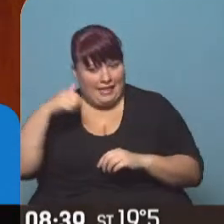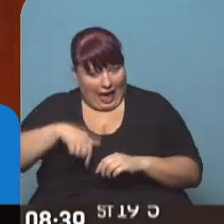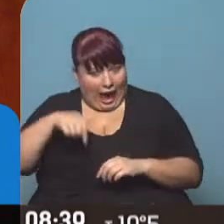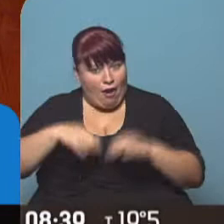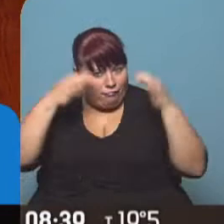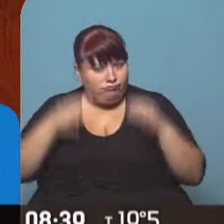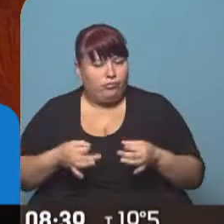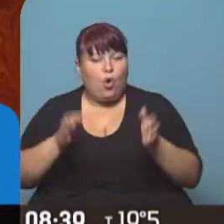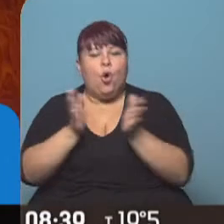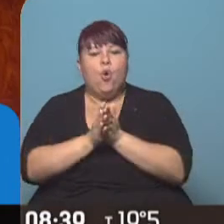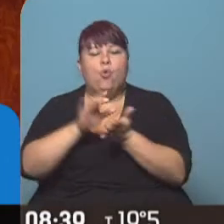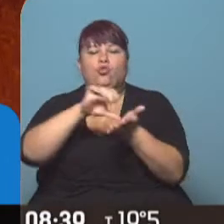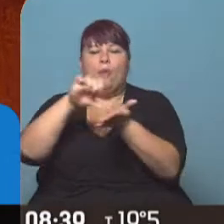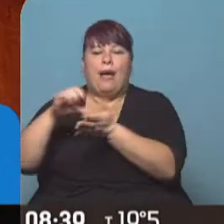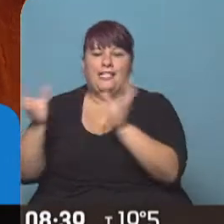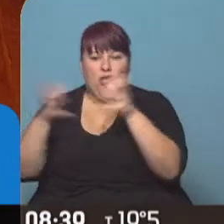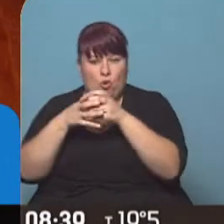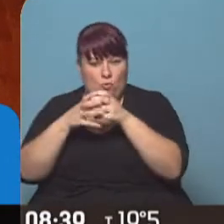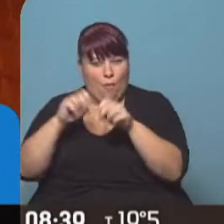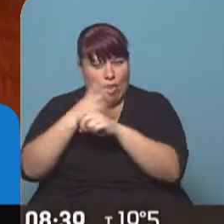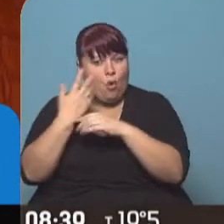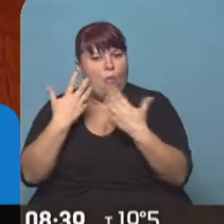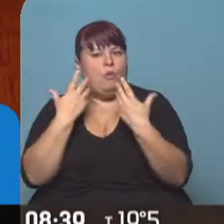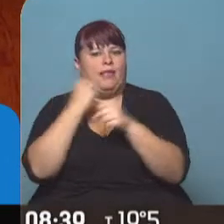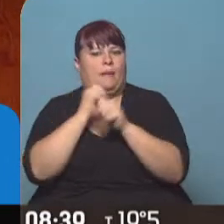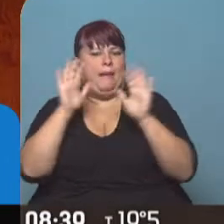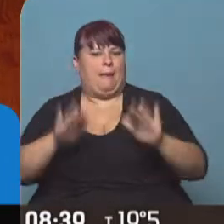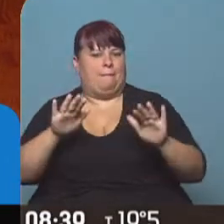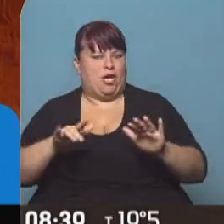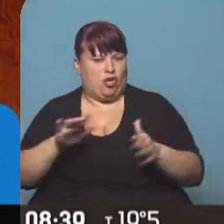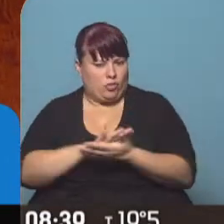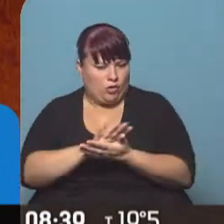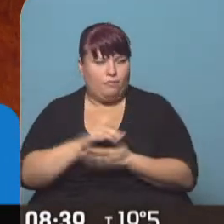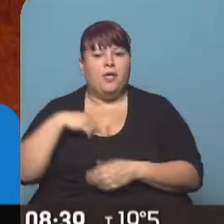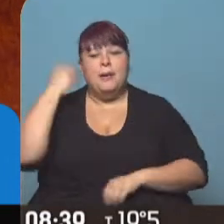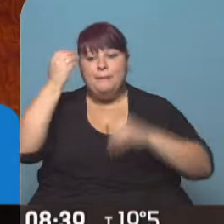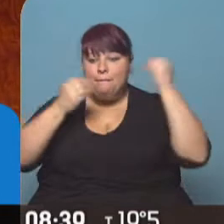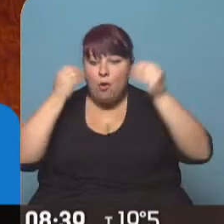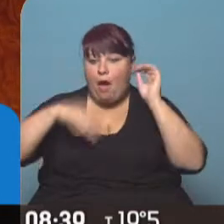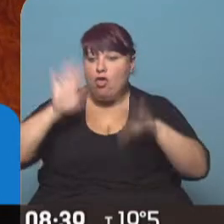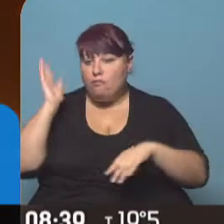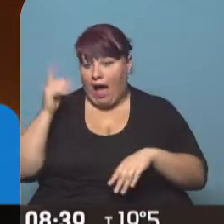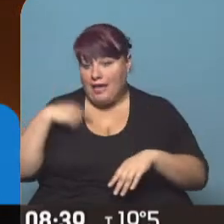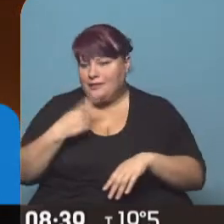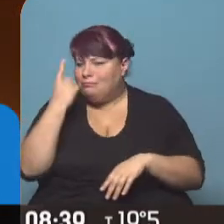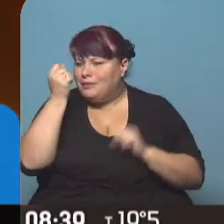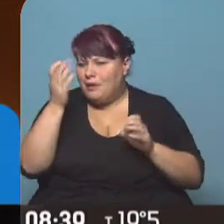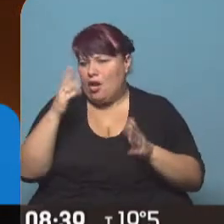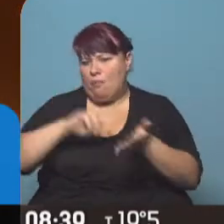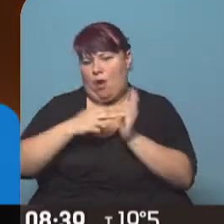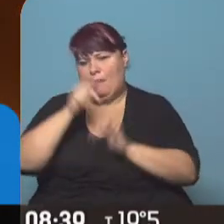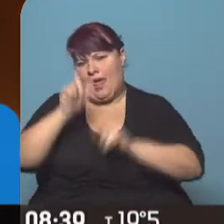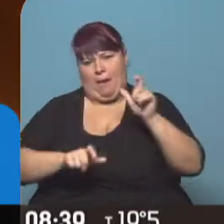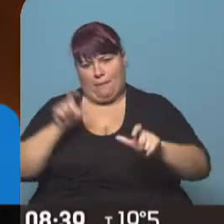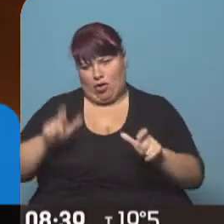concretamente junto con los países del bloque está trabajando para paliar esta situación bueno lo que nos preocupa como prioridad es la crisis